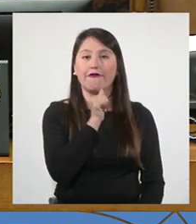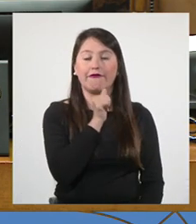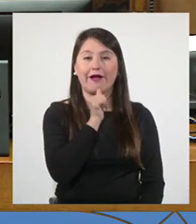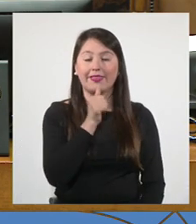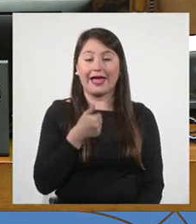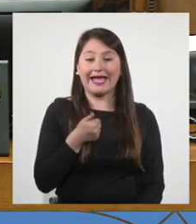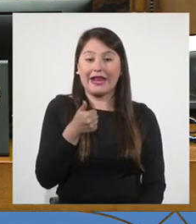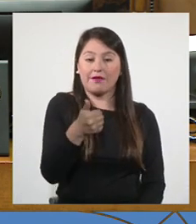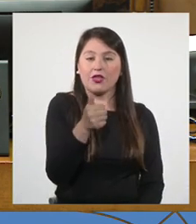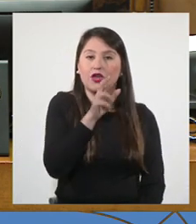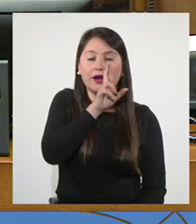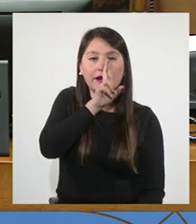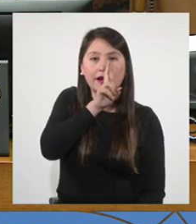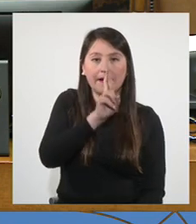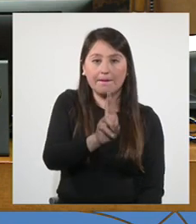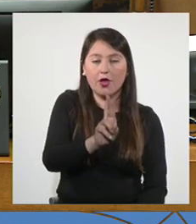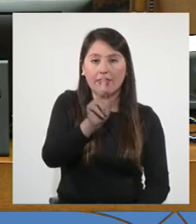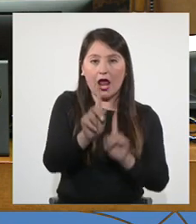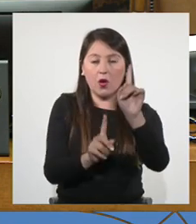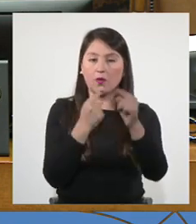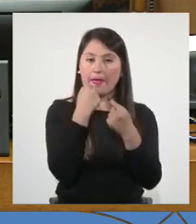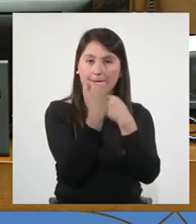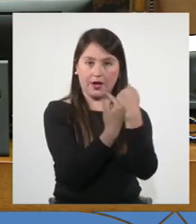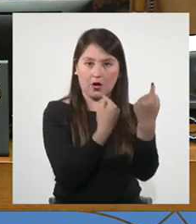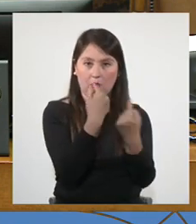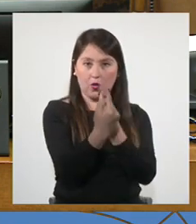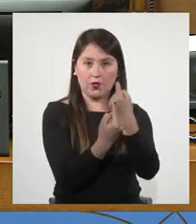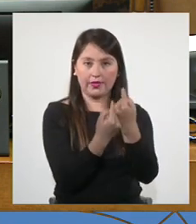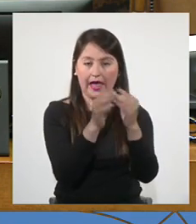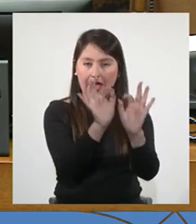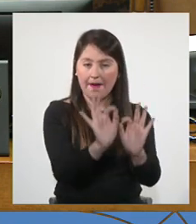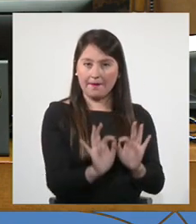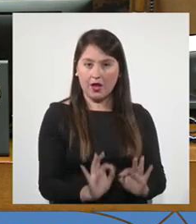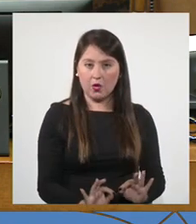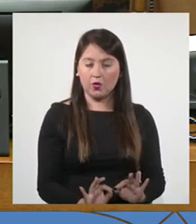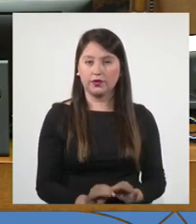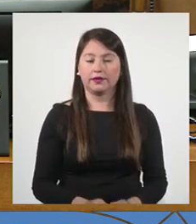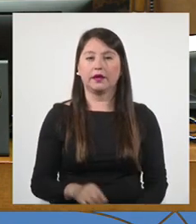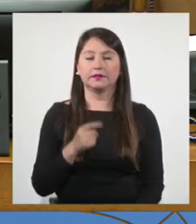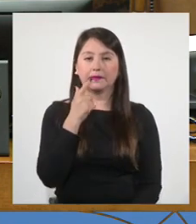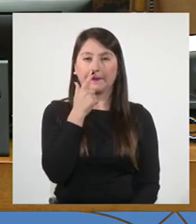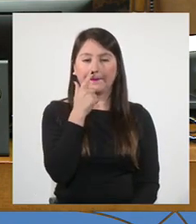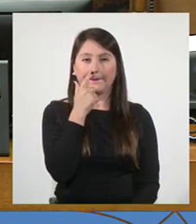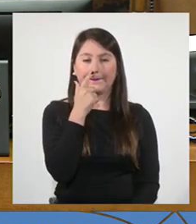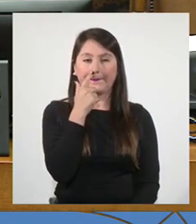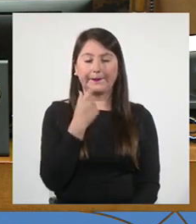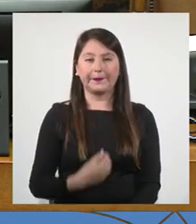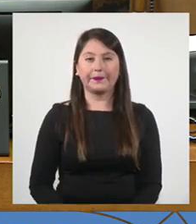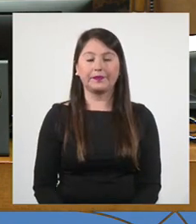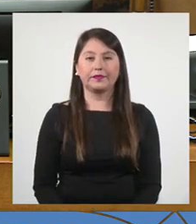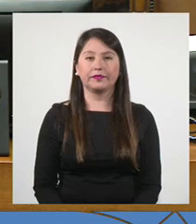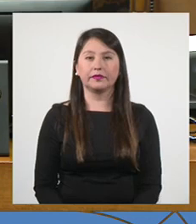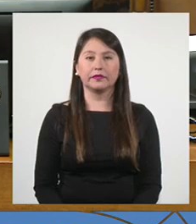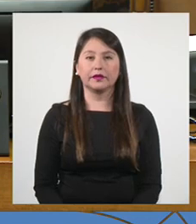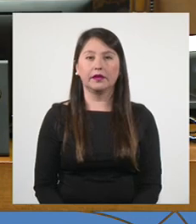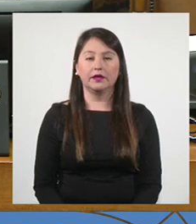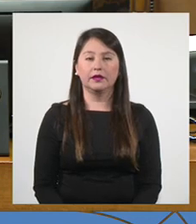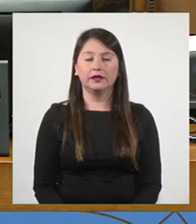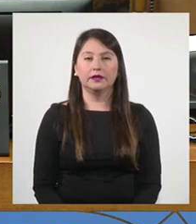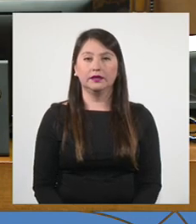Ejecutivo responda las preguntas que han sido formuladas, particularmente por el senador Letelier. la